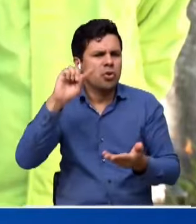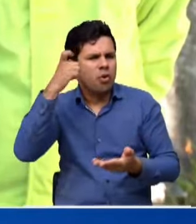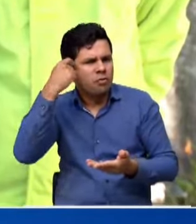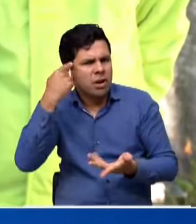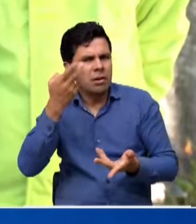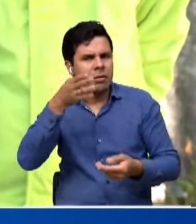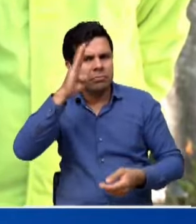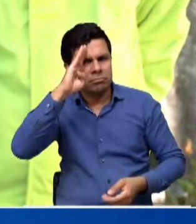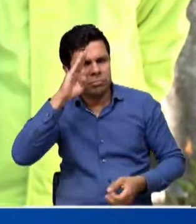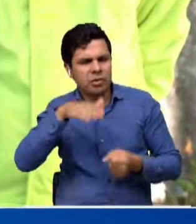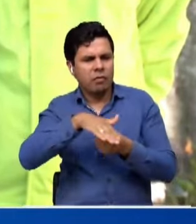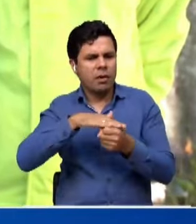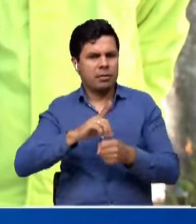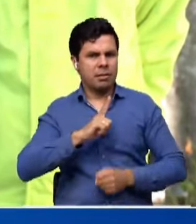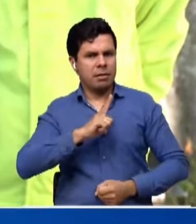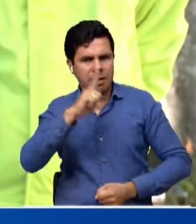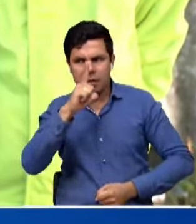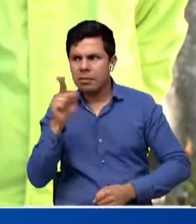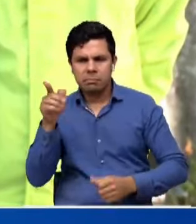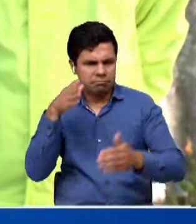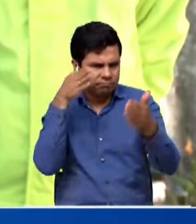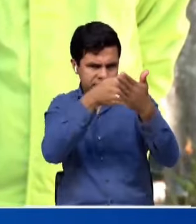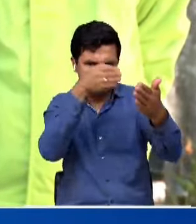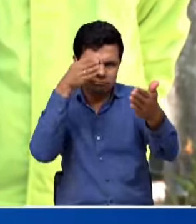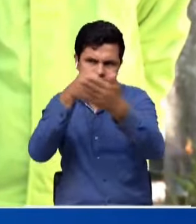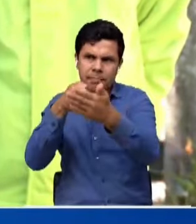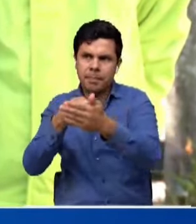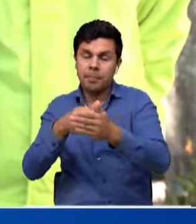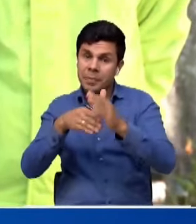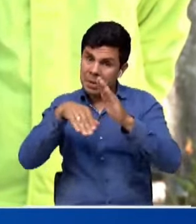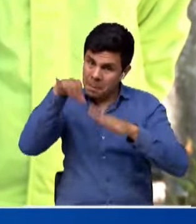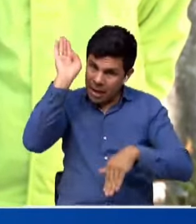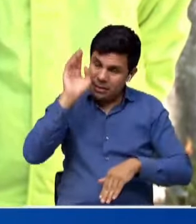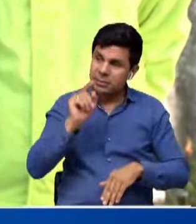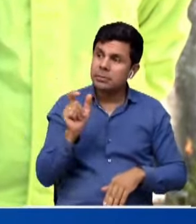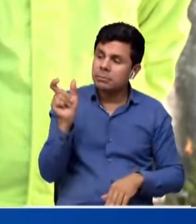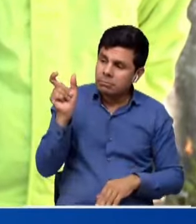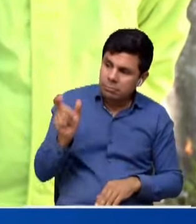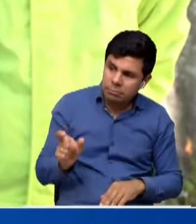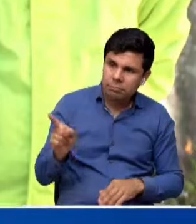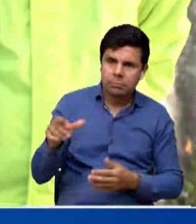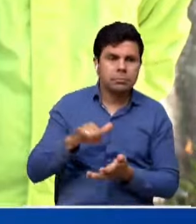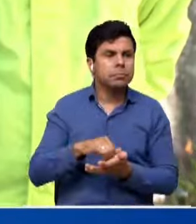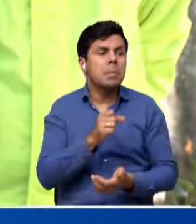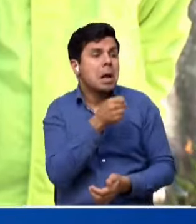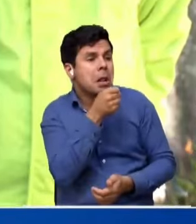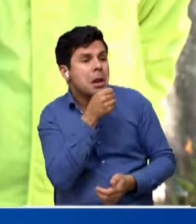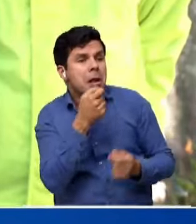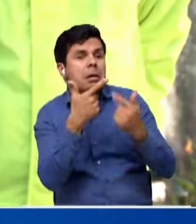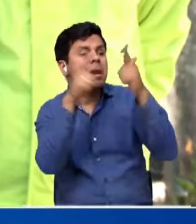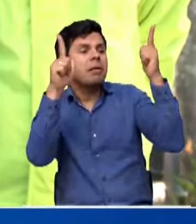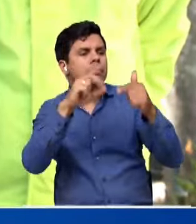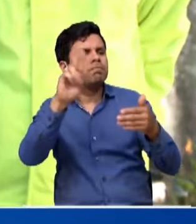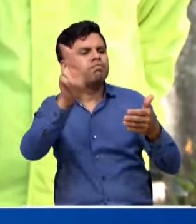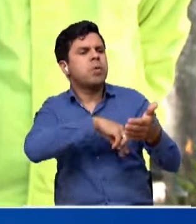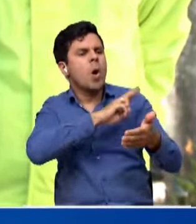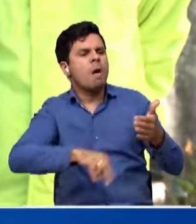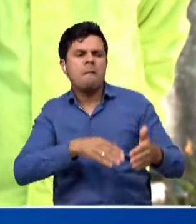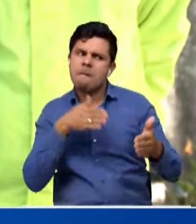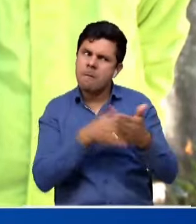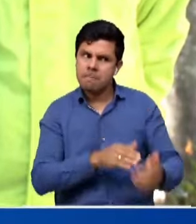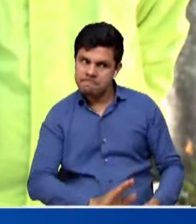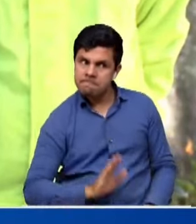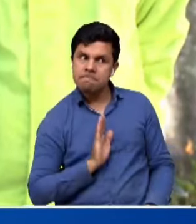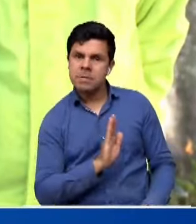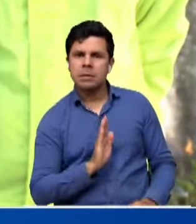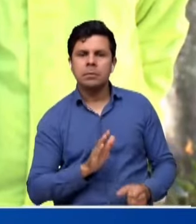a líderes comunitarios y en este caso en especial estaba coartando la libertad de prensa, libertad de expresión de